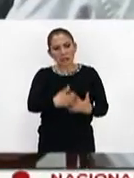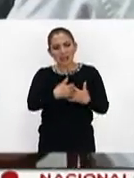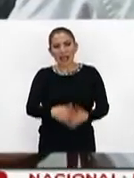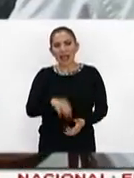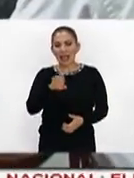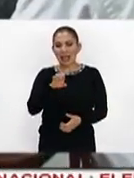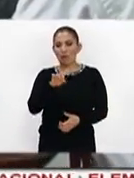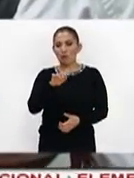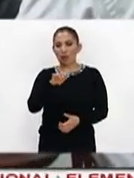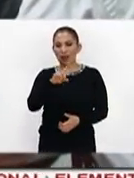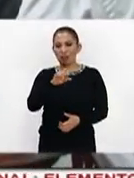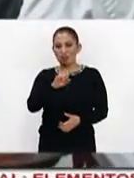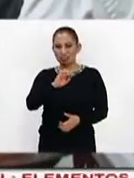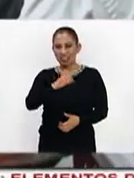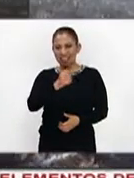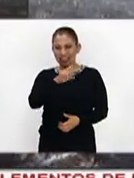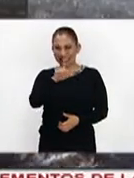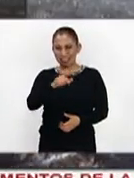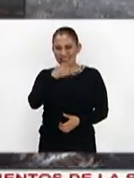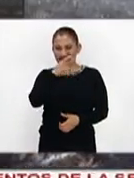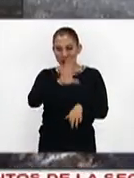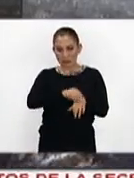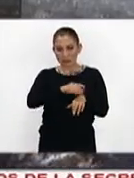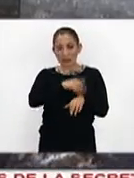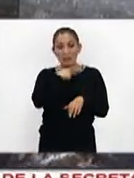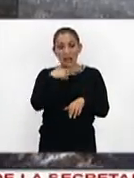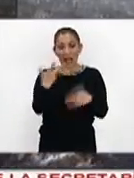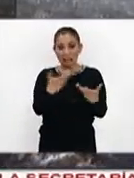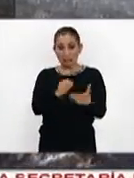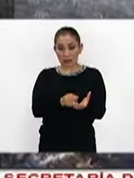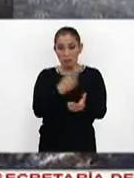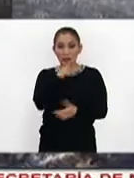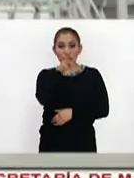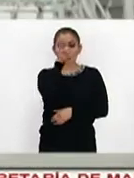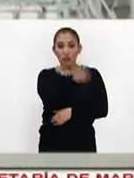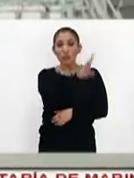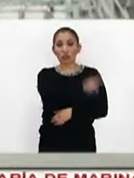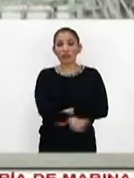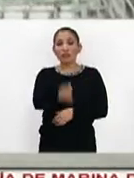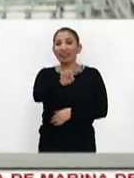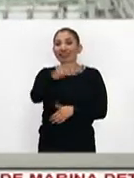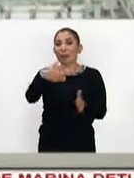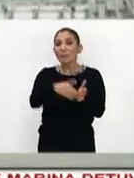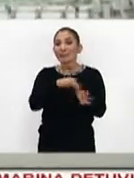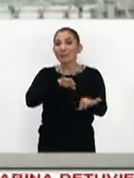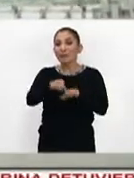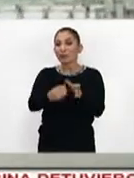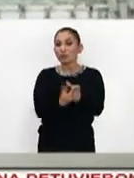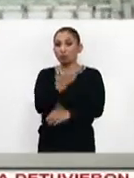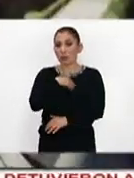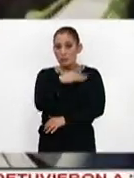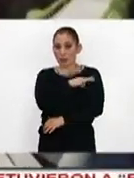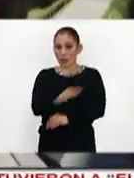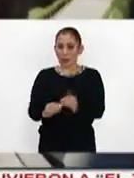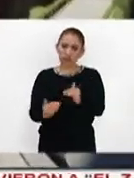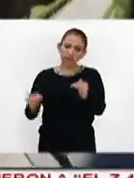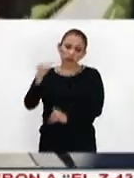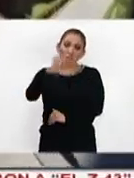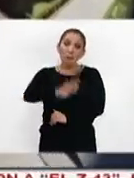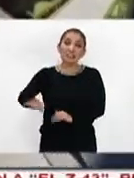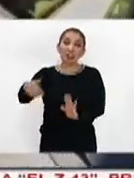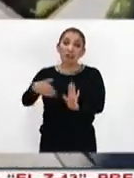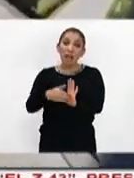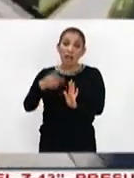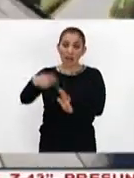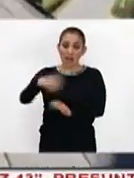Eduardo Sánchez estimó que las licitaciones petroleras producirán en los próximos 15 años 230,000 empleos y podrán crecer hasta